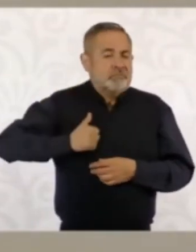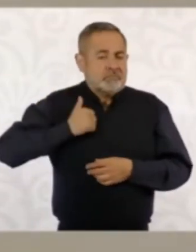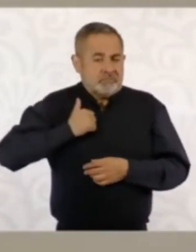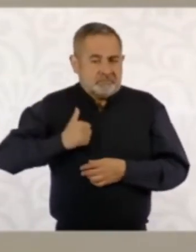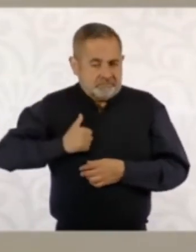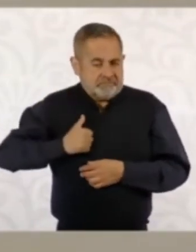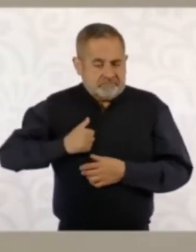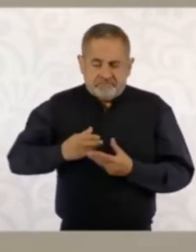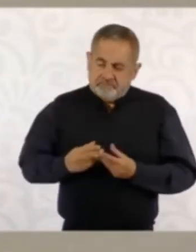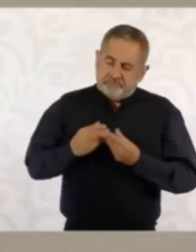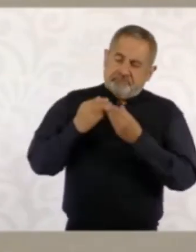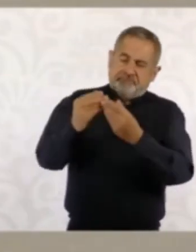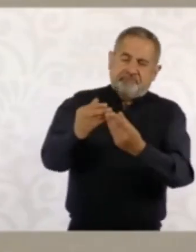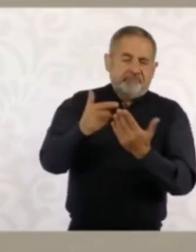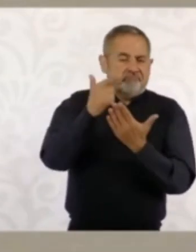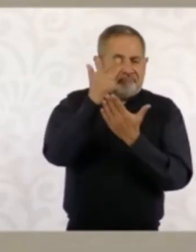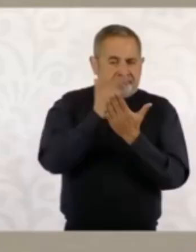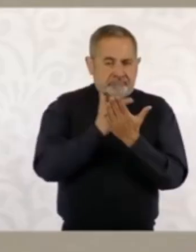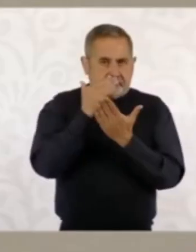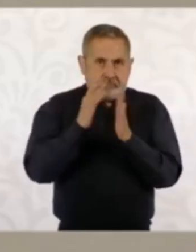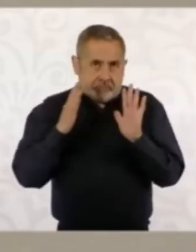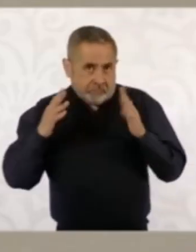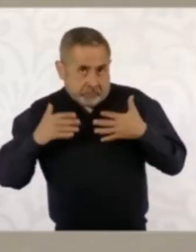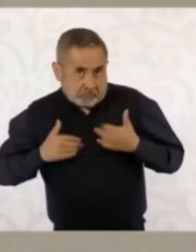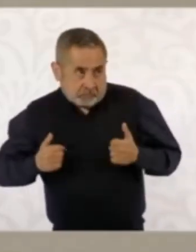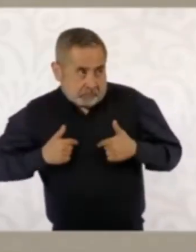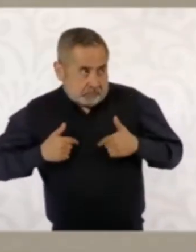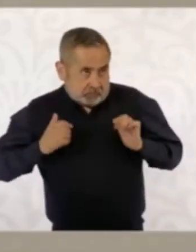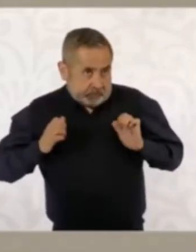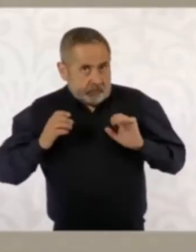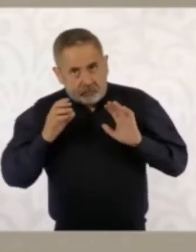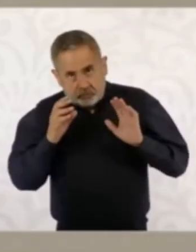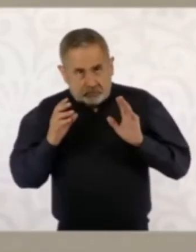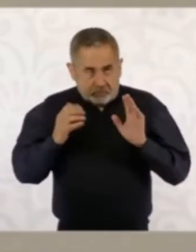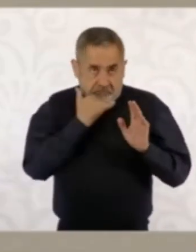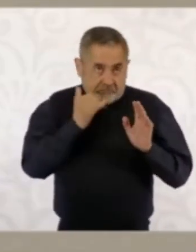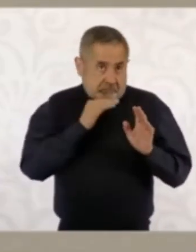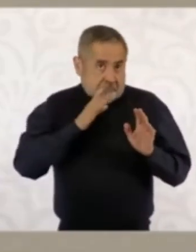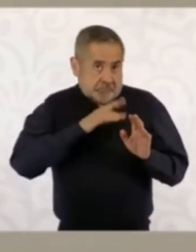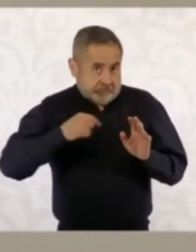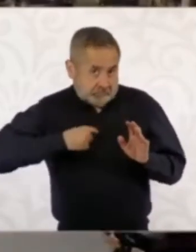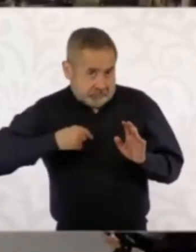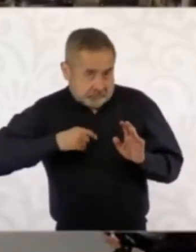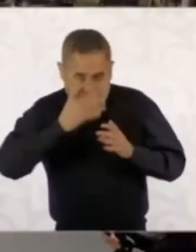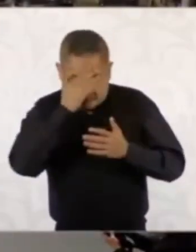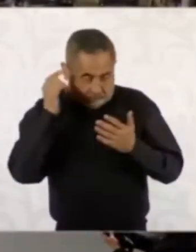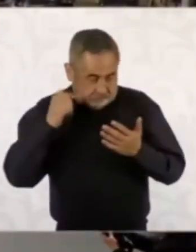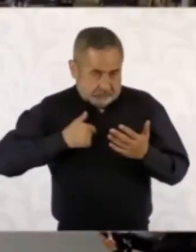entregar una lista, bueno, así lo entendí, si no, si me puede corregir, presidenta,